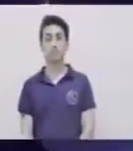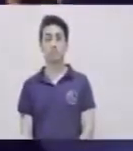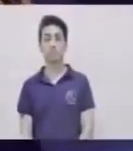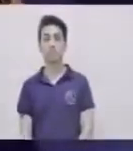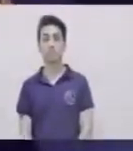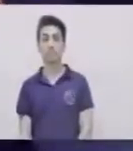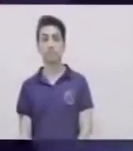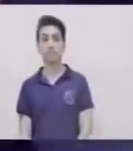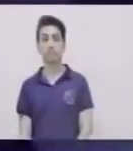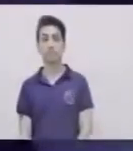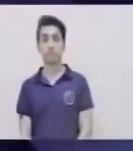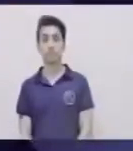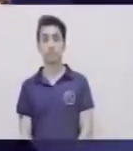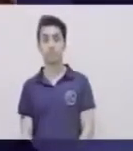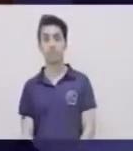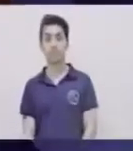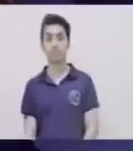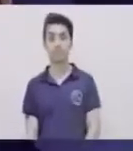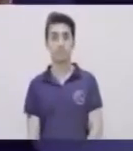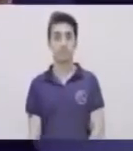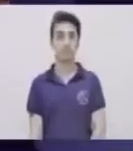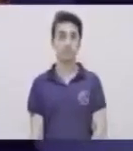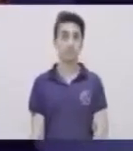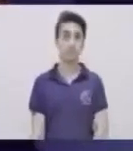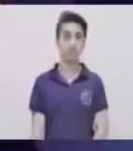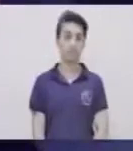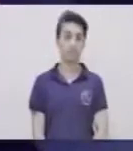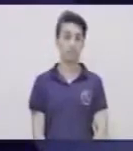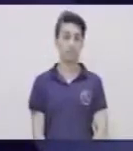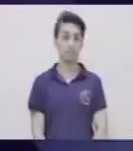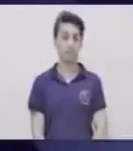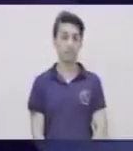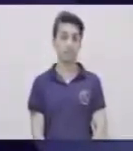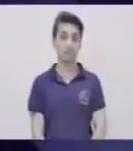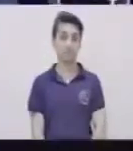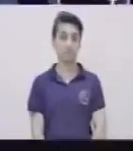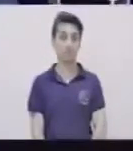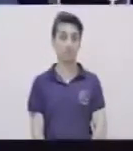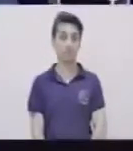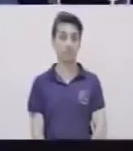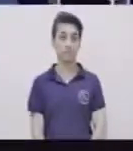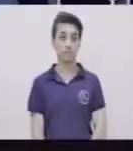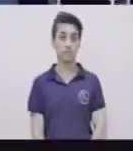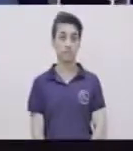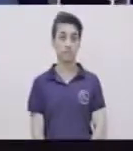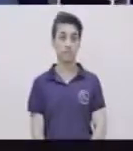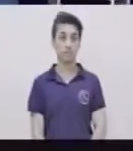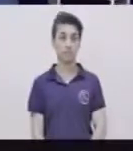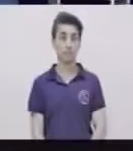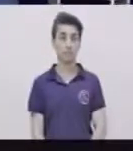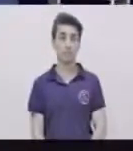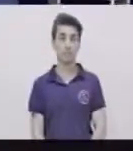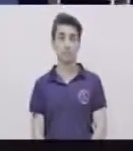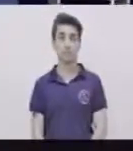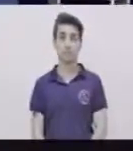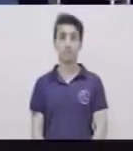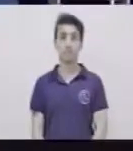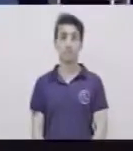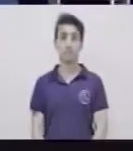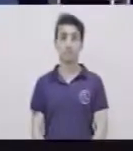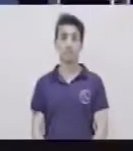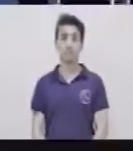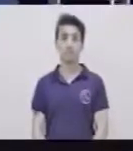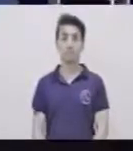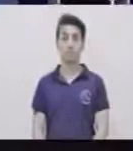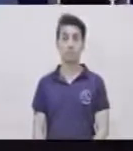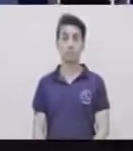en caricaturas, en series, o en las tecnologías actuales como en YouTube o cualquier cosa, esta música, por